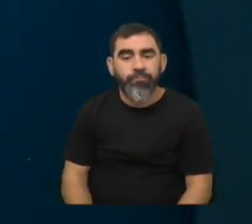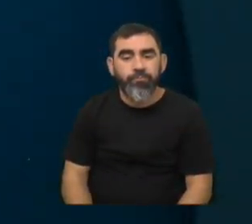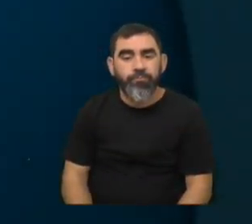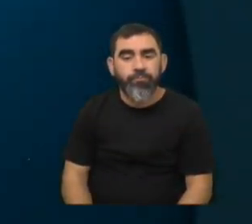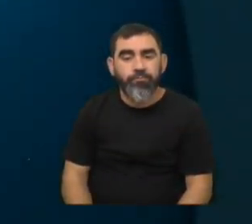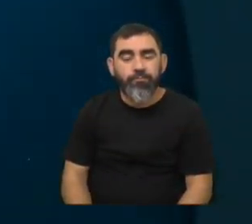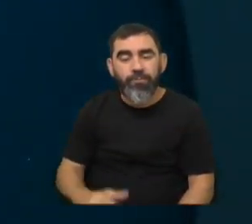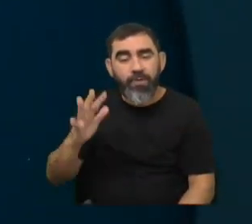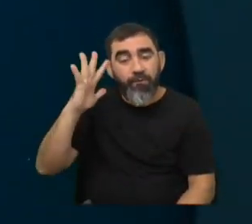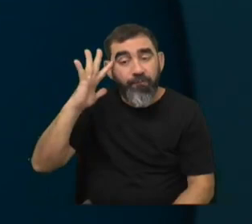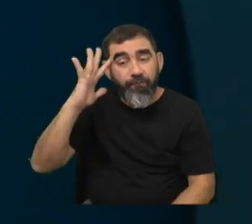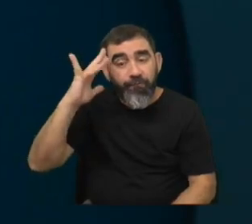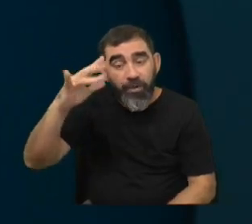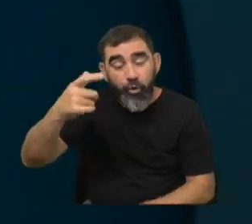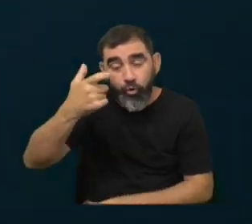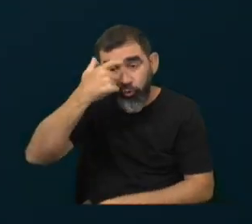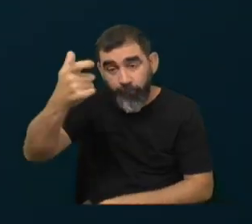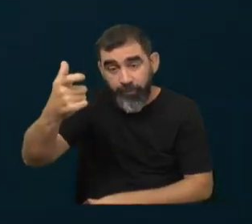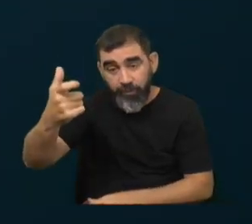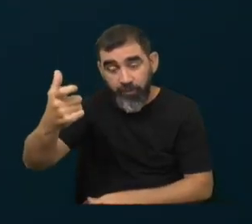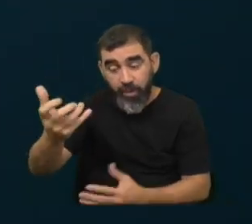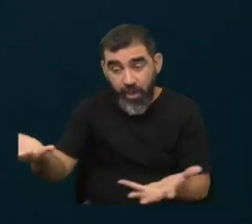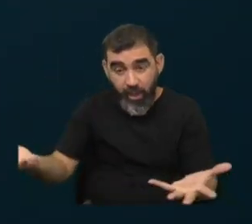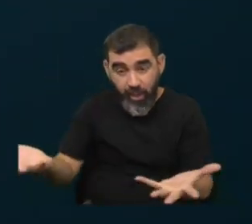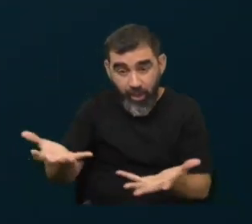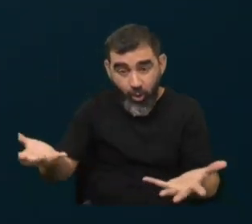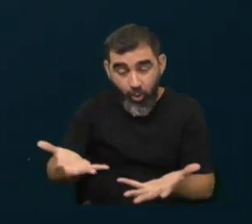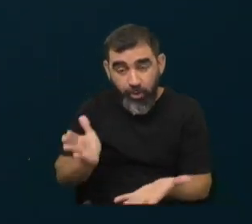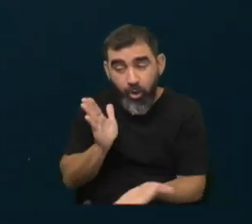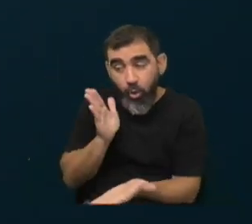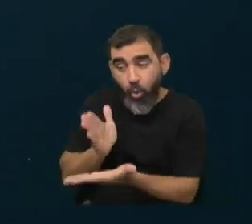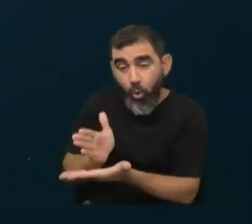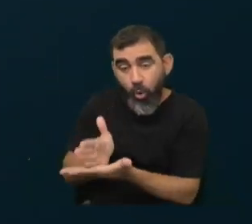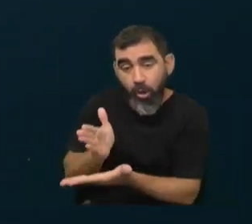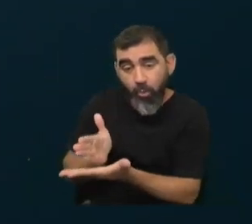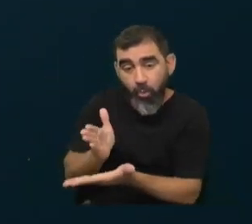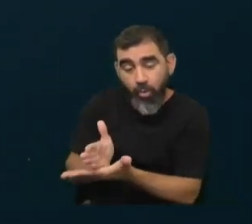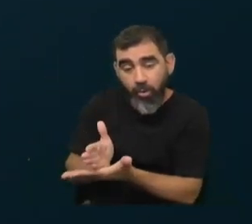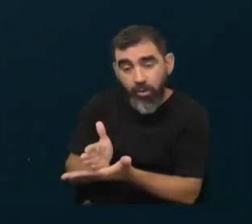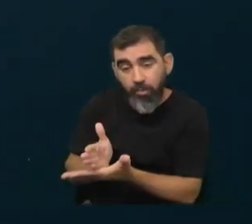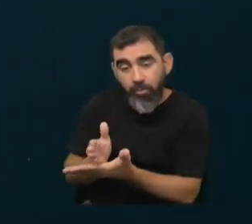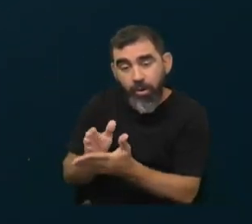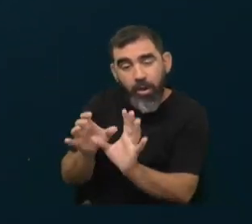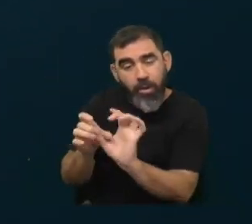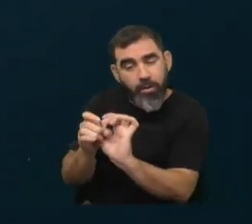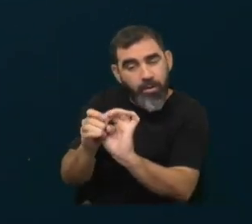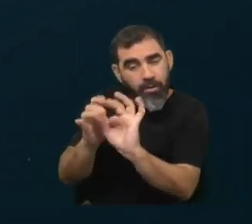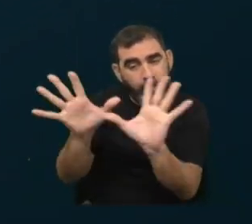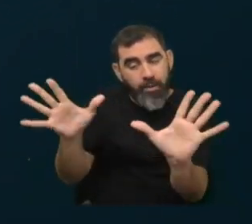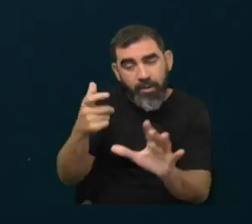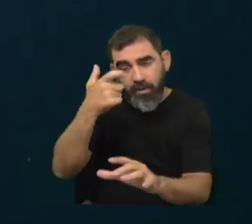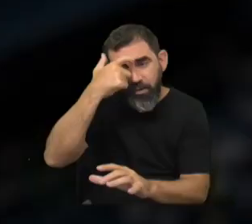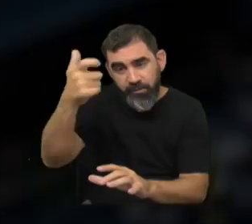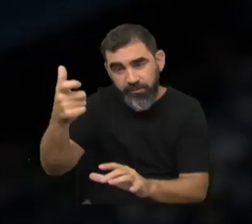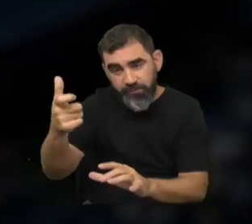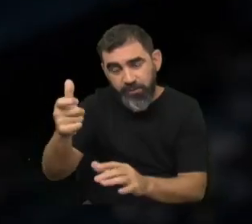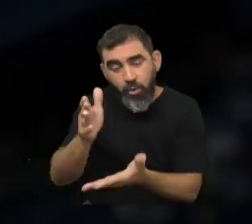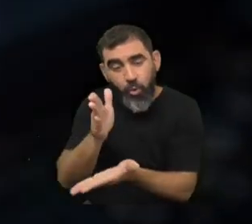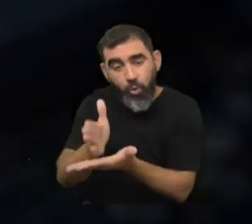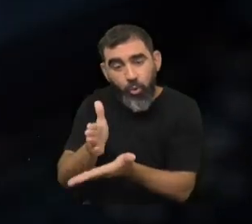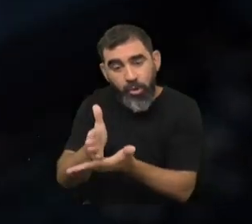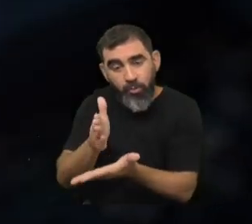La filosofía de la ciencia en la actualidad colabora con hacer más transparente la ciencia. Colabora